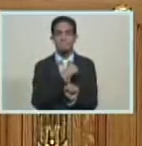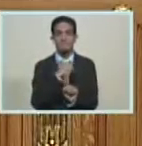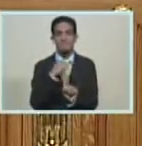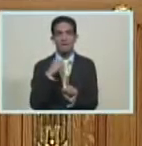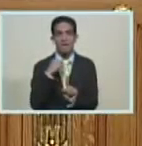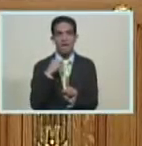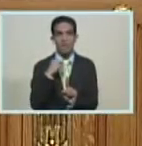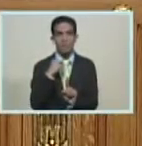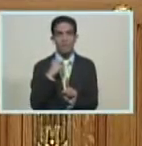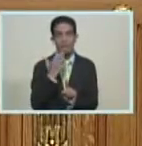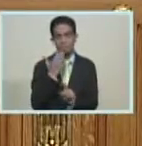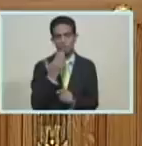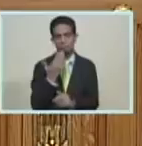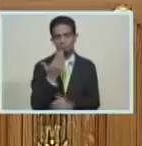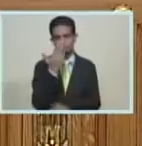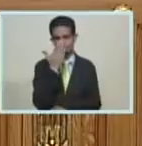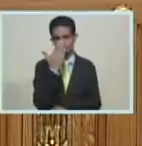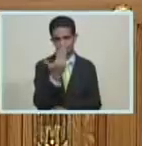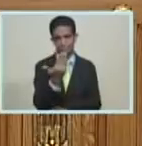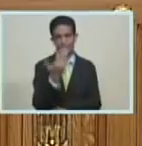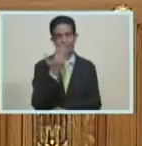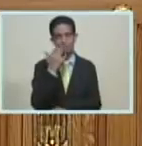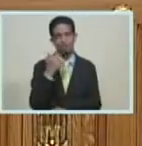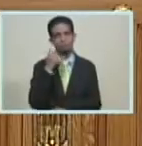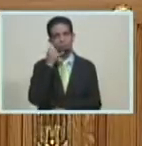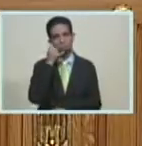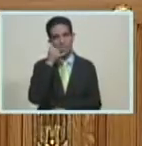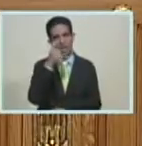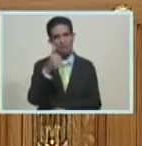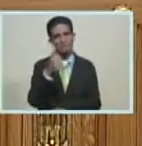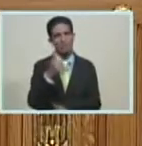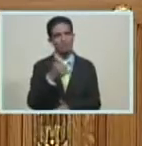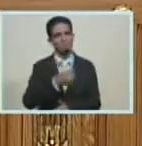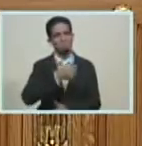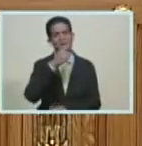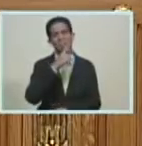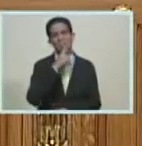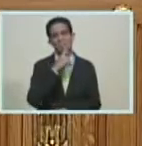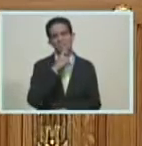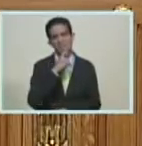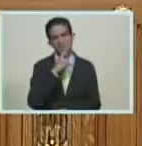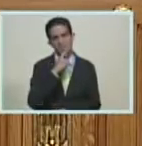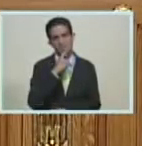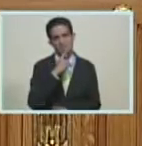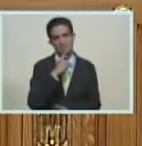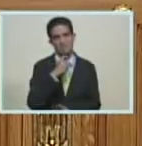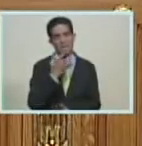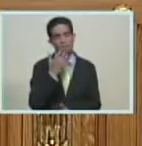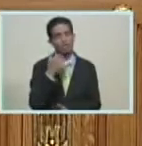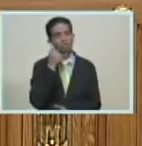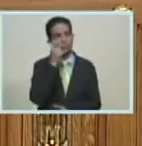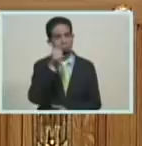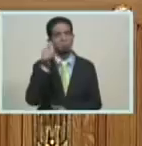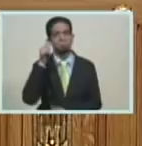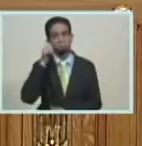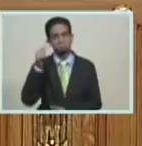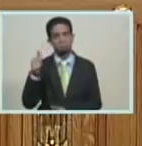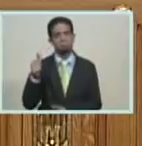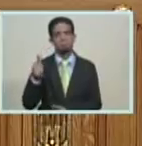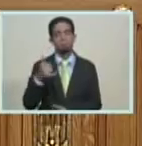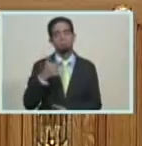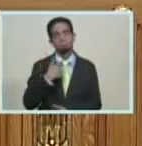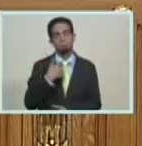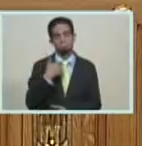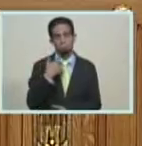de manera presencial, física, como por teléfono, creo que con todos los líderes de la oposición, hasta los de más extrema derecha, yo he